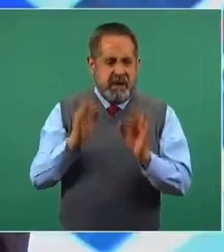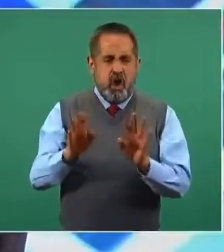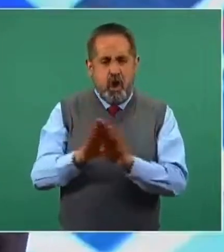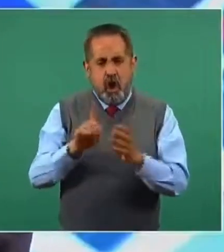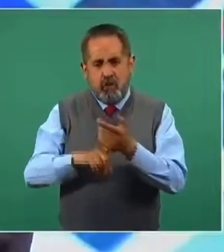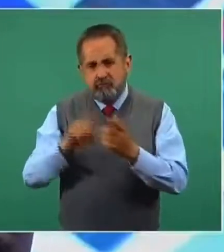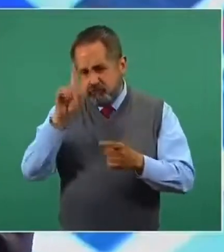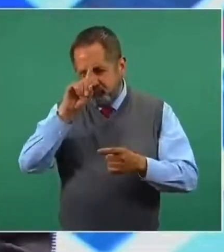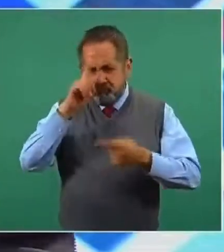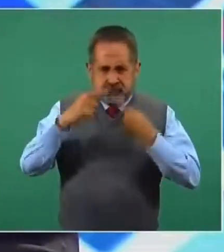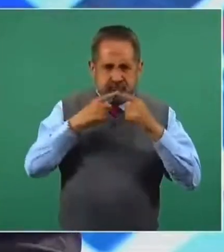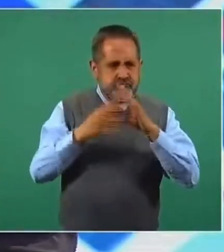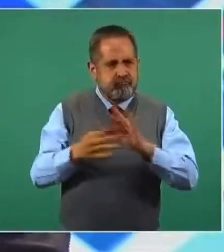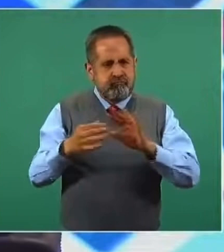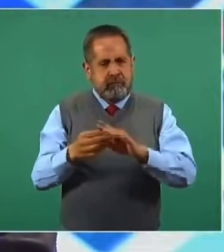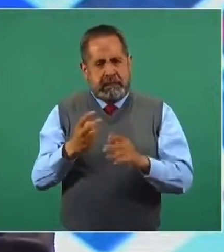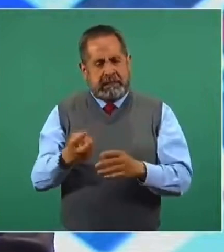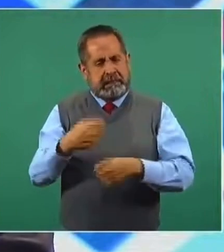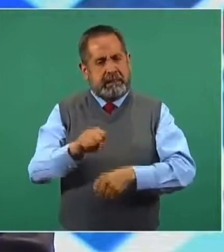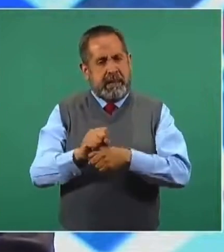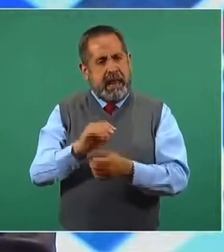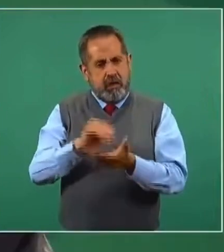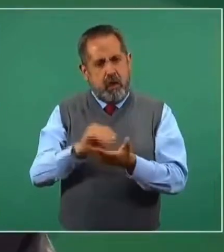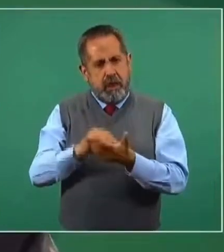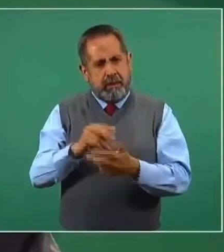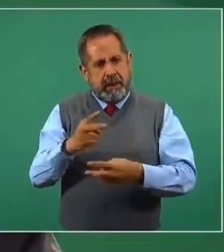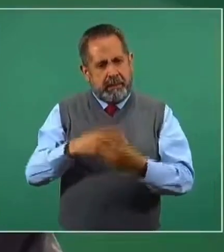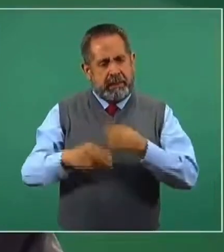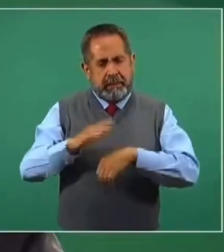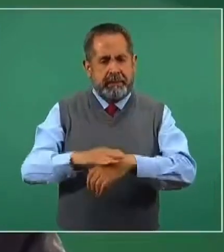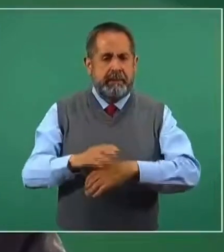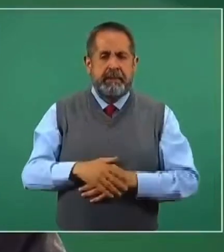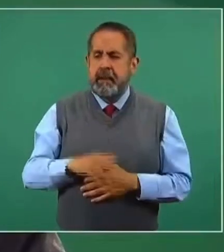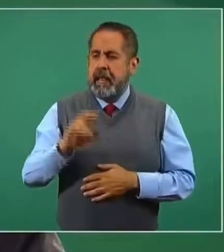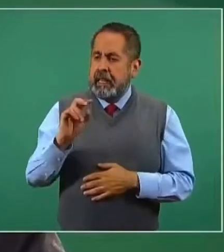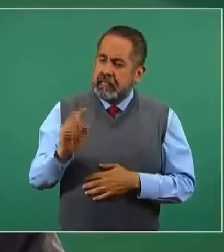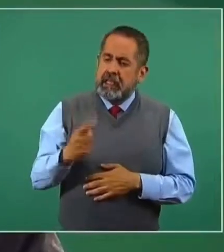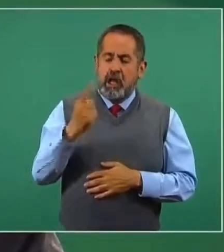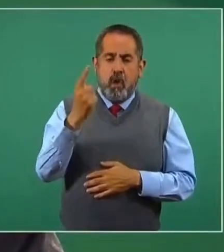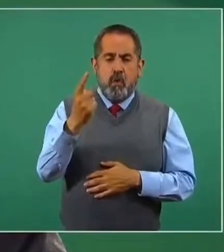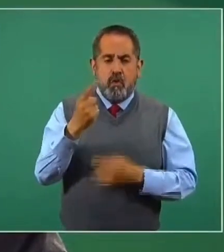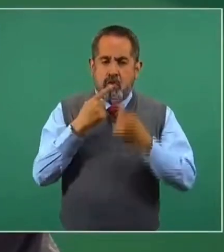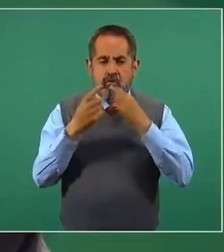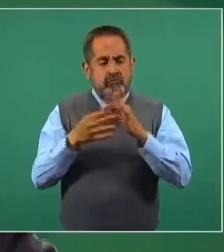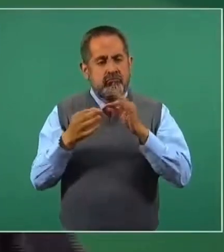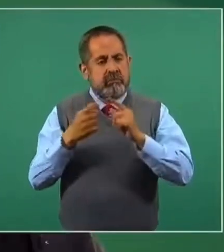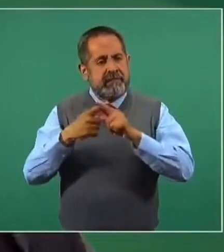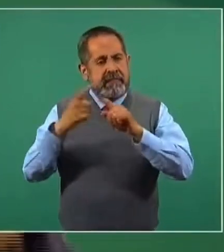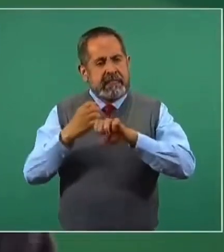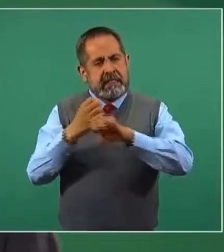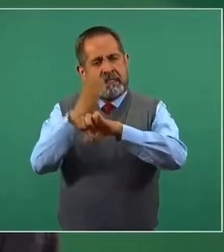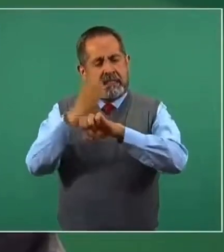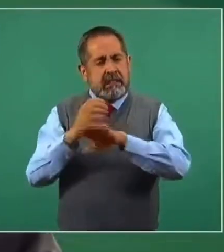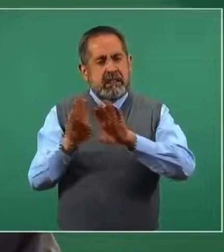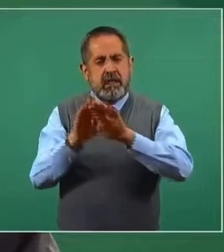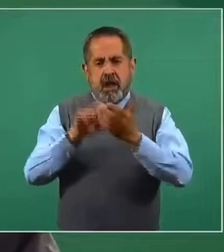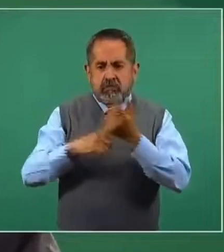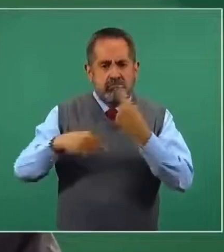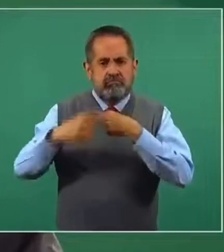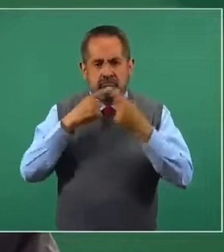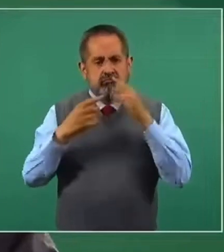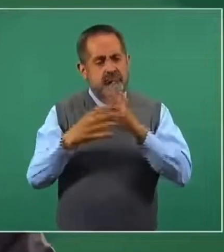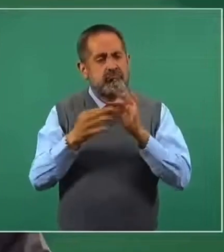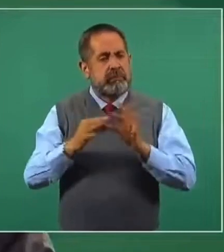de que en esta semana también continúa la reducción. 31 de las 32 entidades federativas tienen esa tendencia hacia la